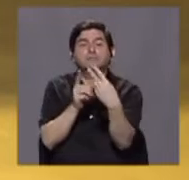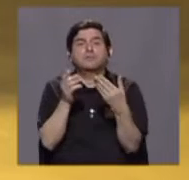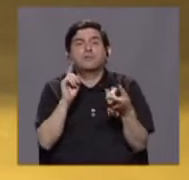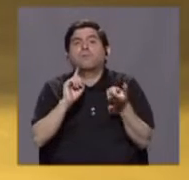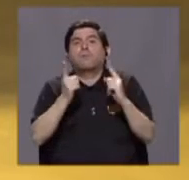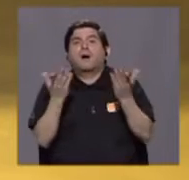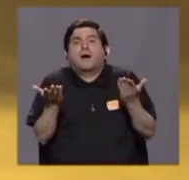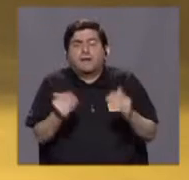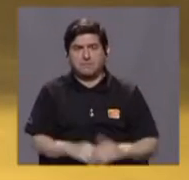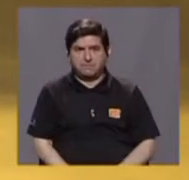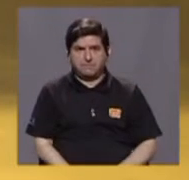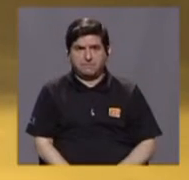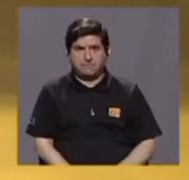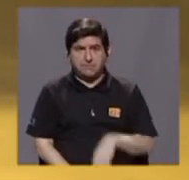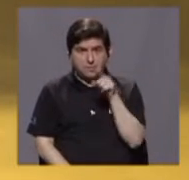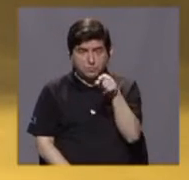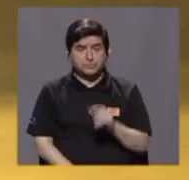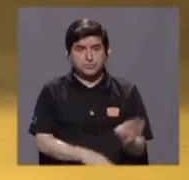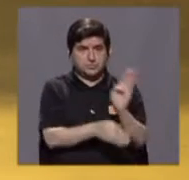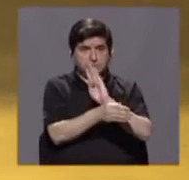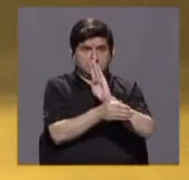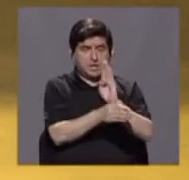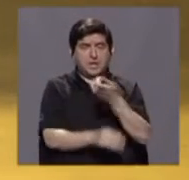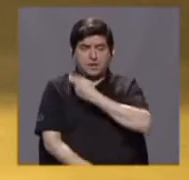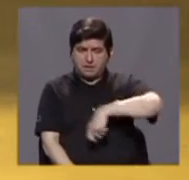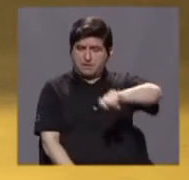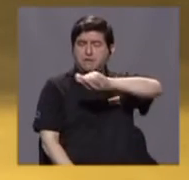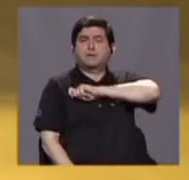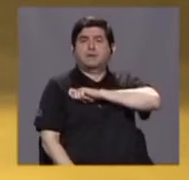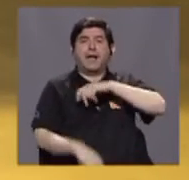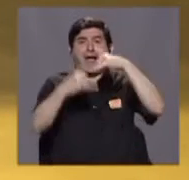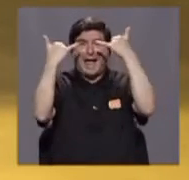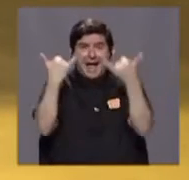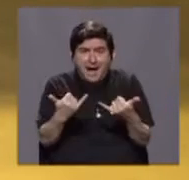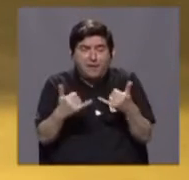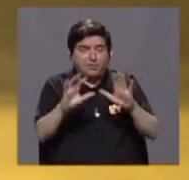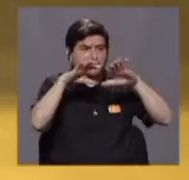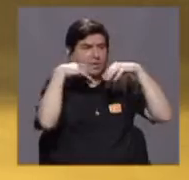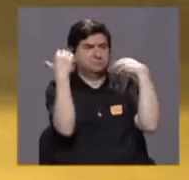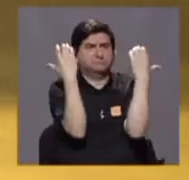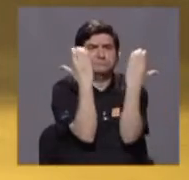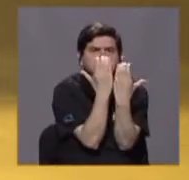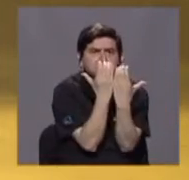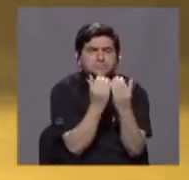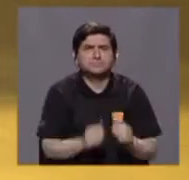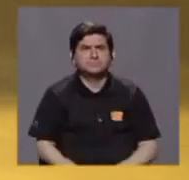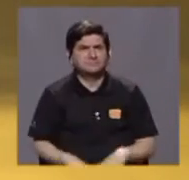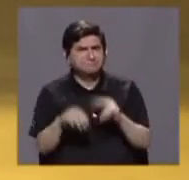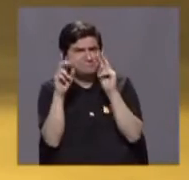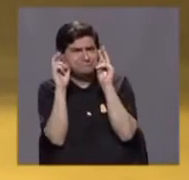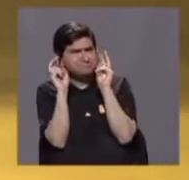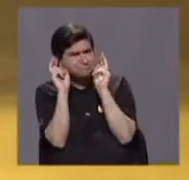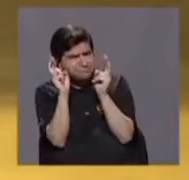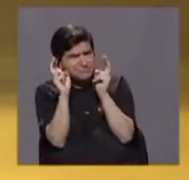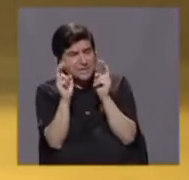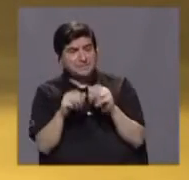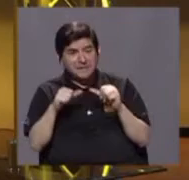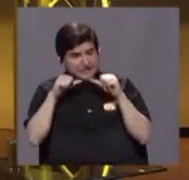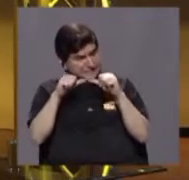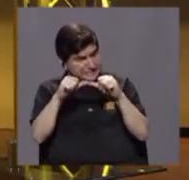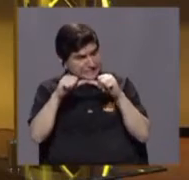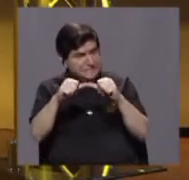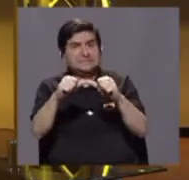cabo, usted en el Banco de España y ahora en esta comisión, uno de los temas es hacia adelante.